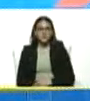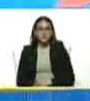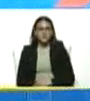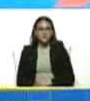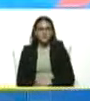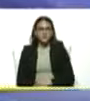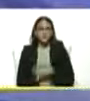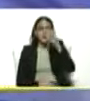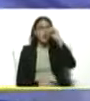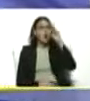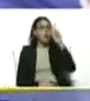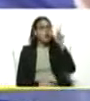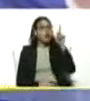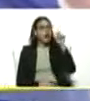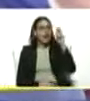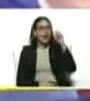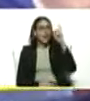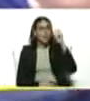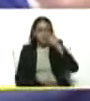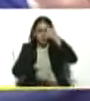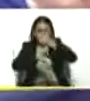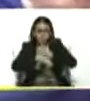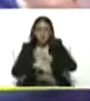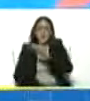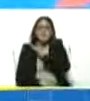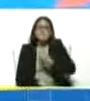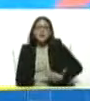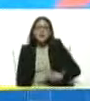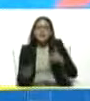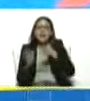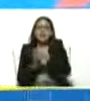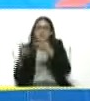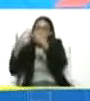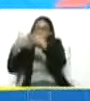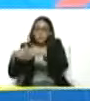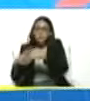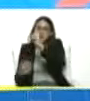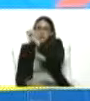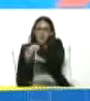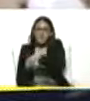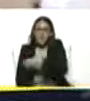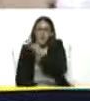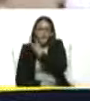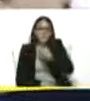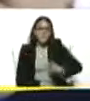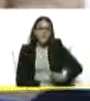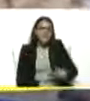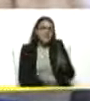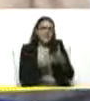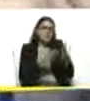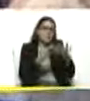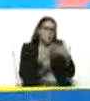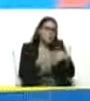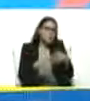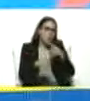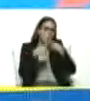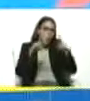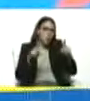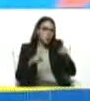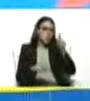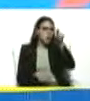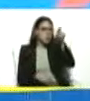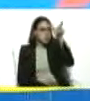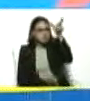a Orlando Camacho, presidente de Fedeindustria, a Dan Celis, presidente de